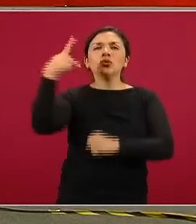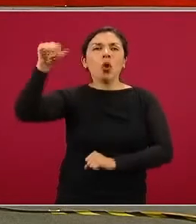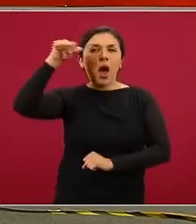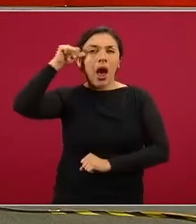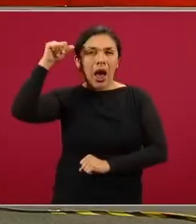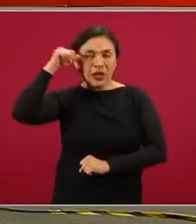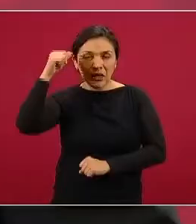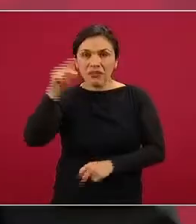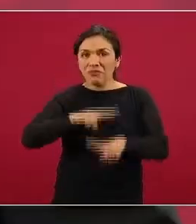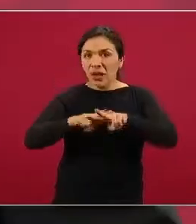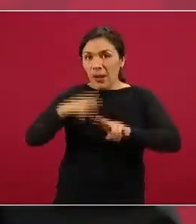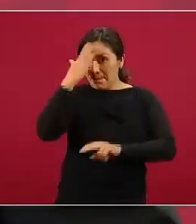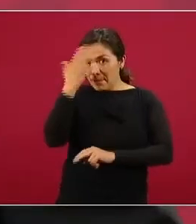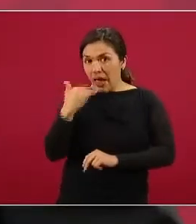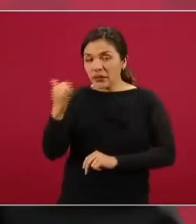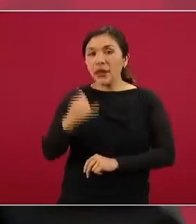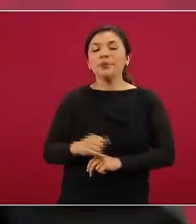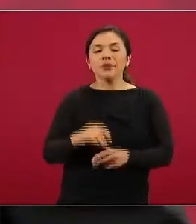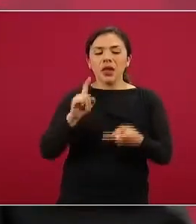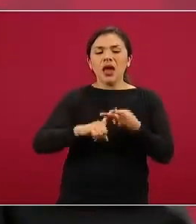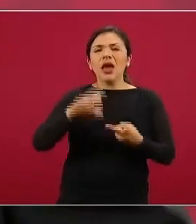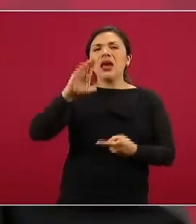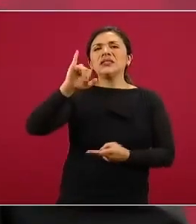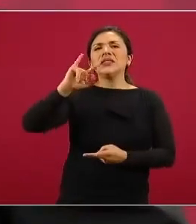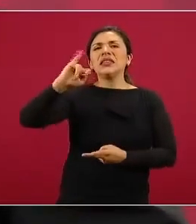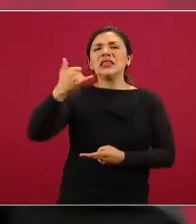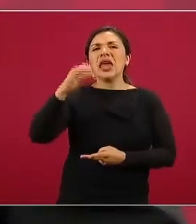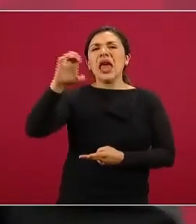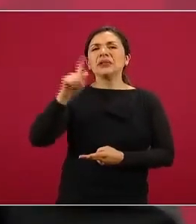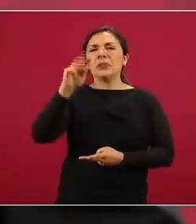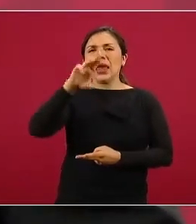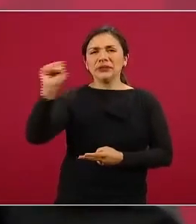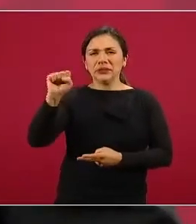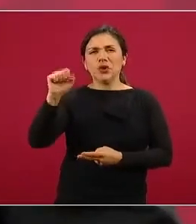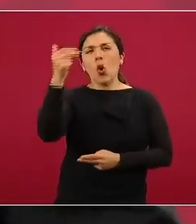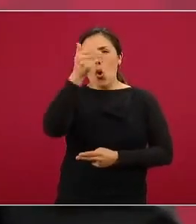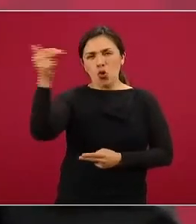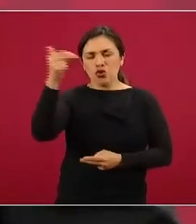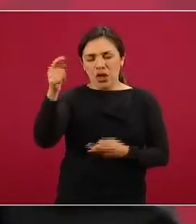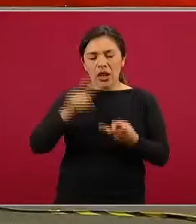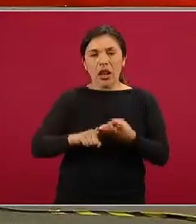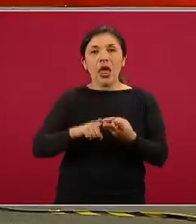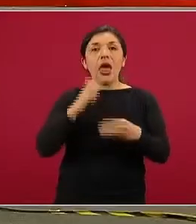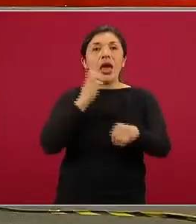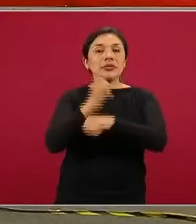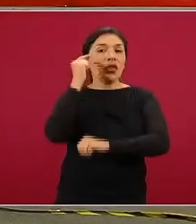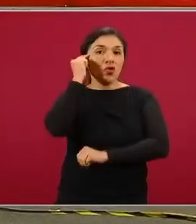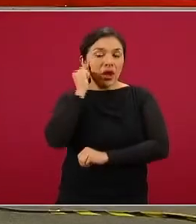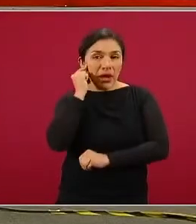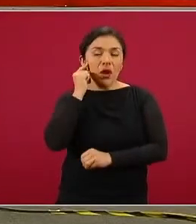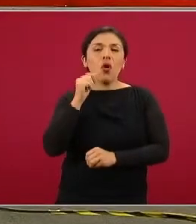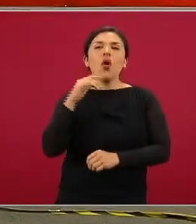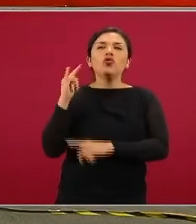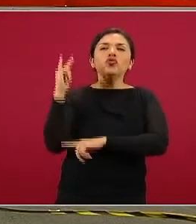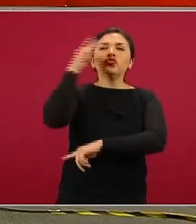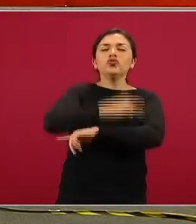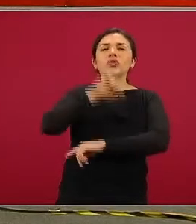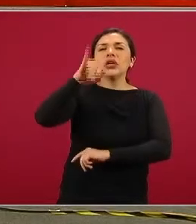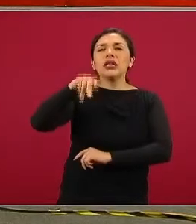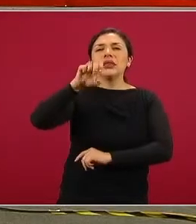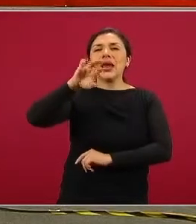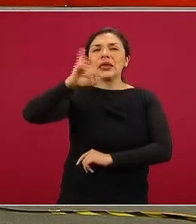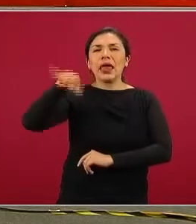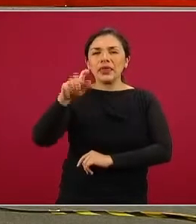asiáticos, el Tren Maya, City Express, la compañía hotelera, el estado de Guerrero, Interjet, Mérida, Posadas de